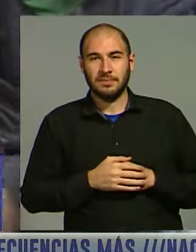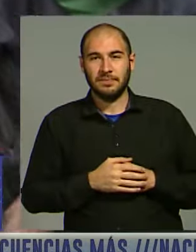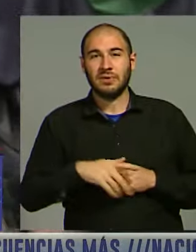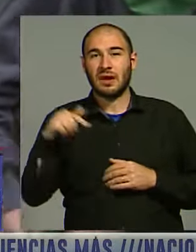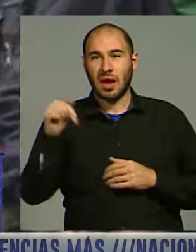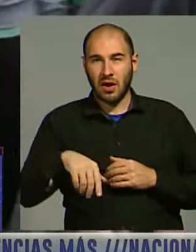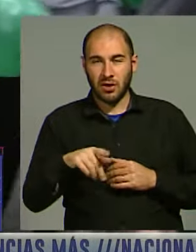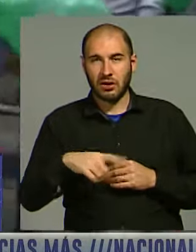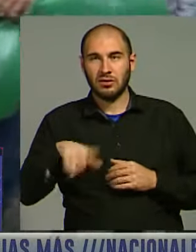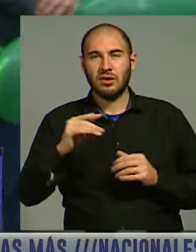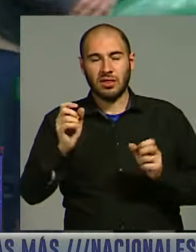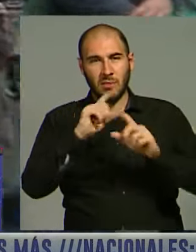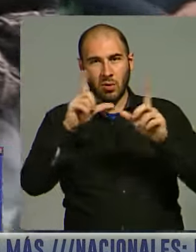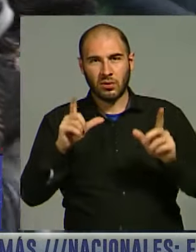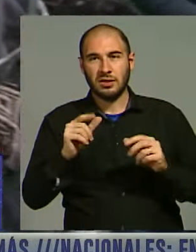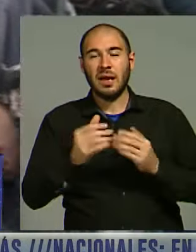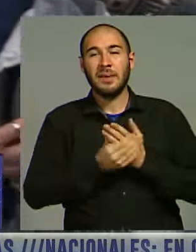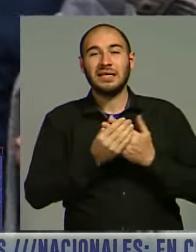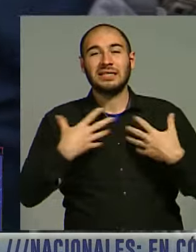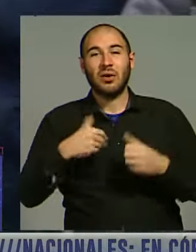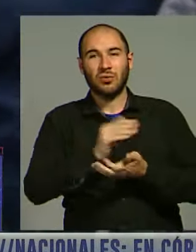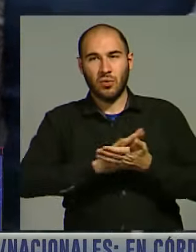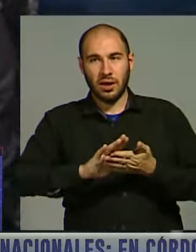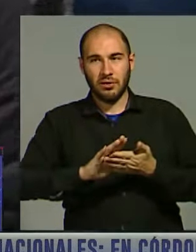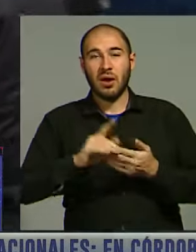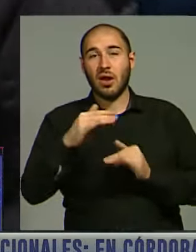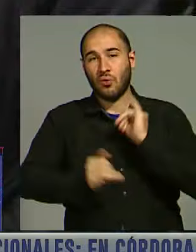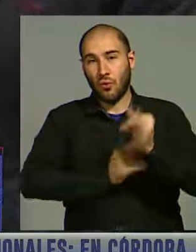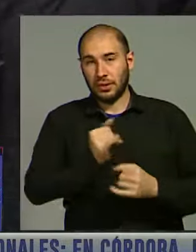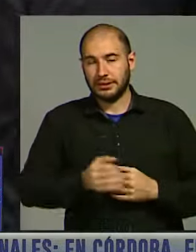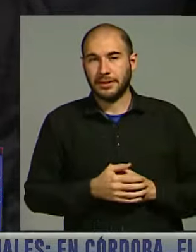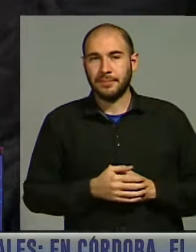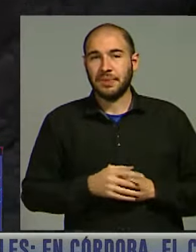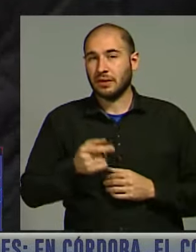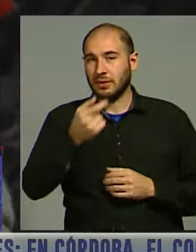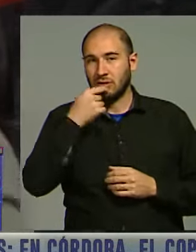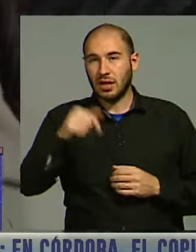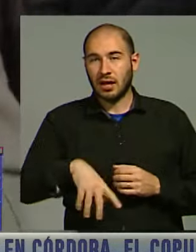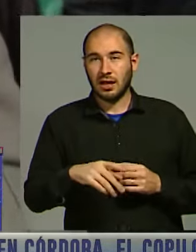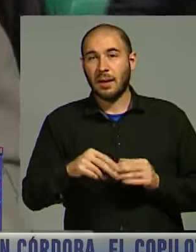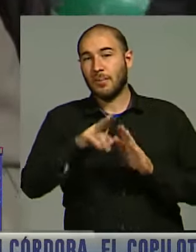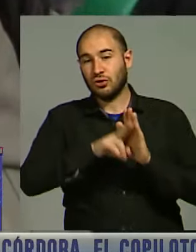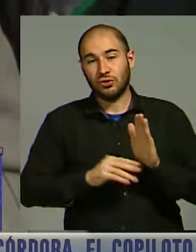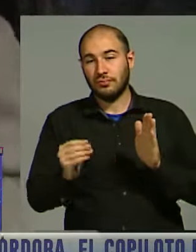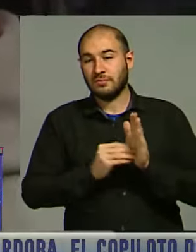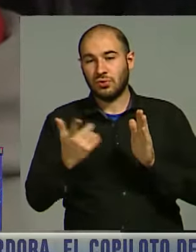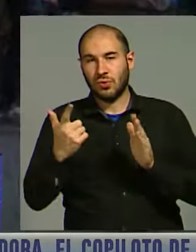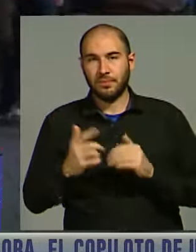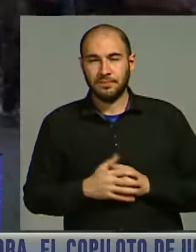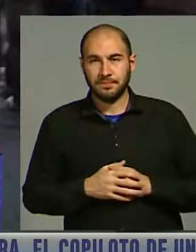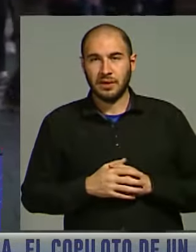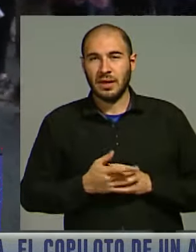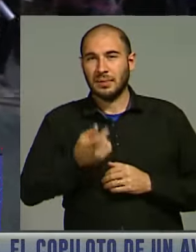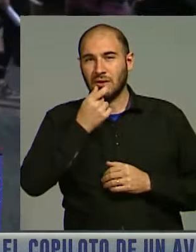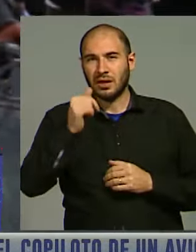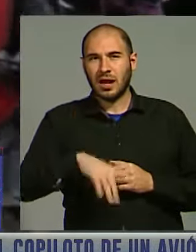nos desayunamos con las declaraciones de la nueva ministra de Salud, que plantea que en Mendoza no se va a aplicar el protocolo. Mendoza